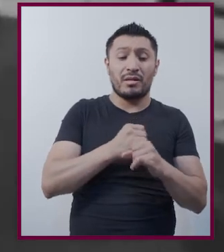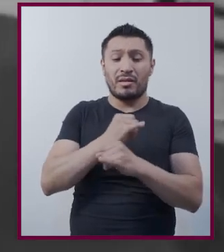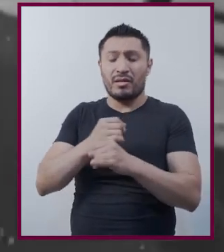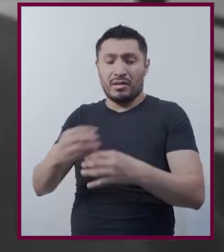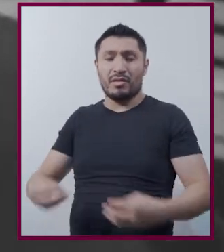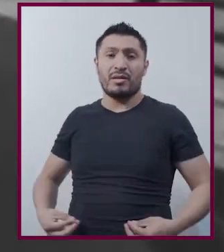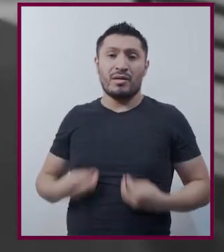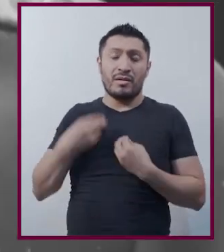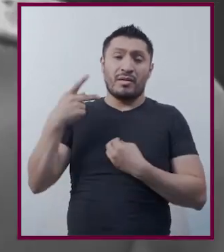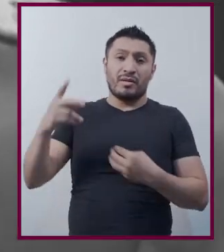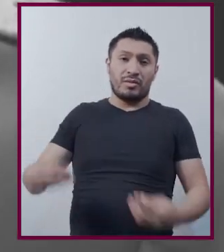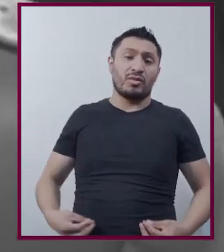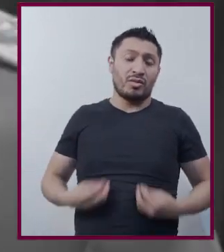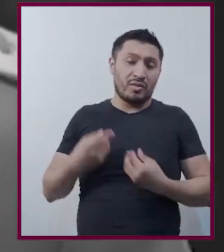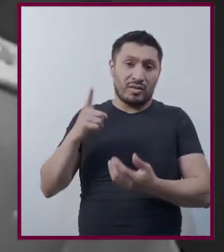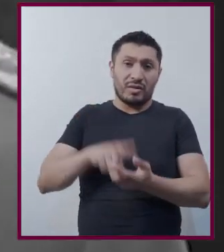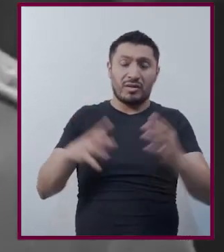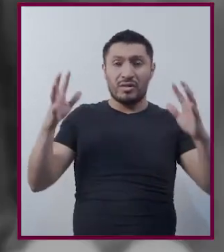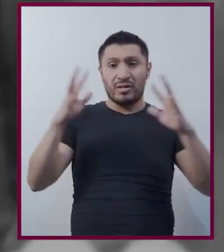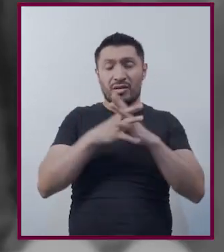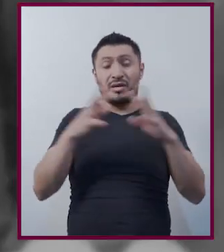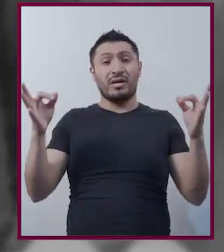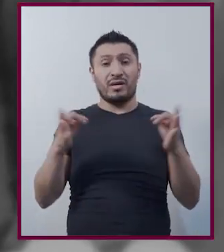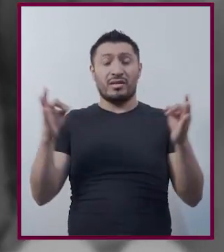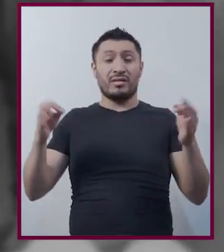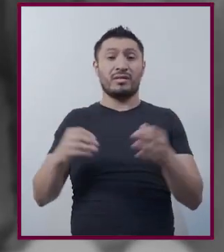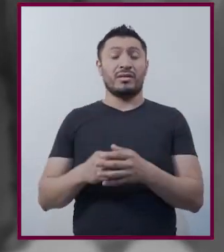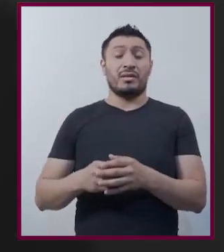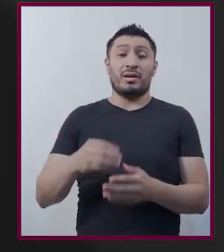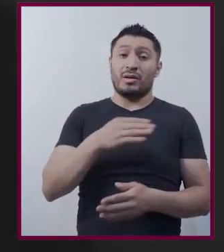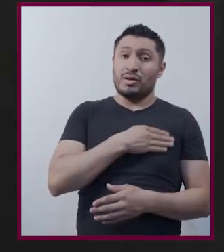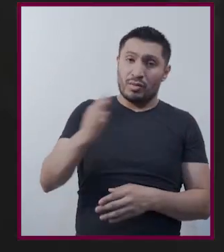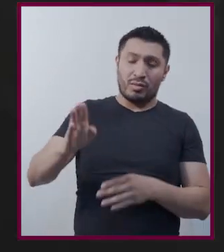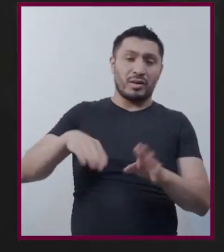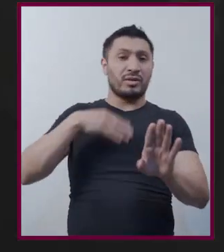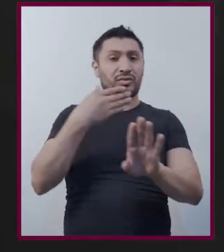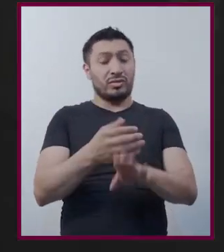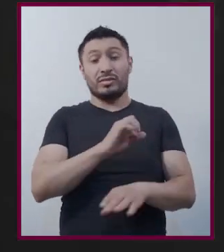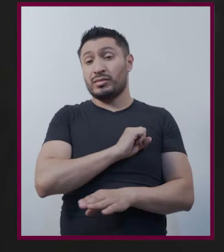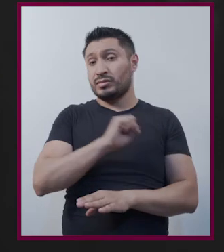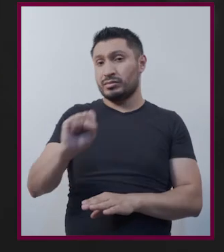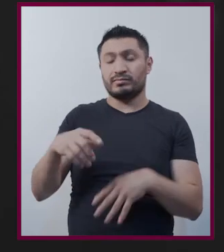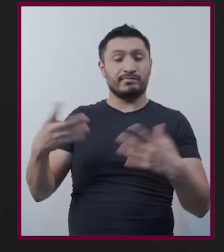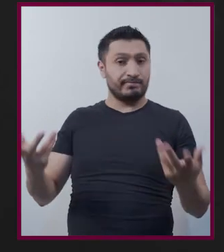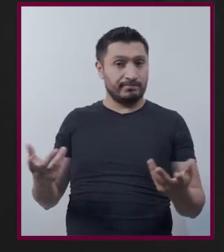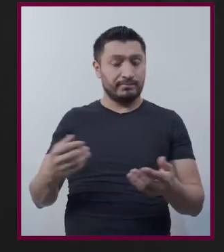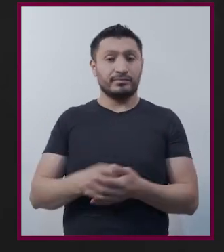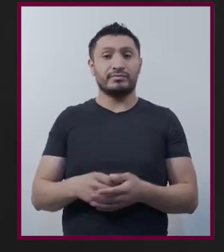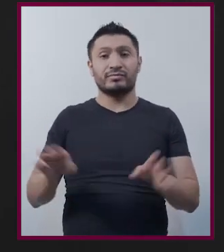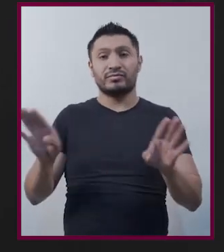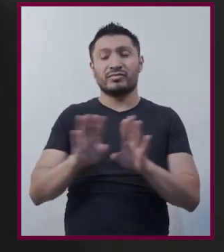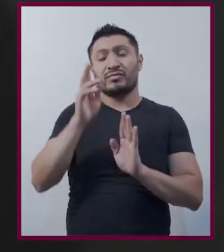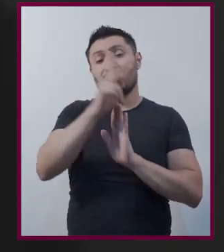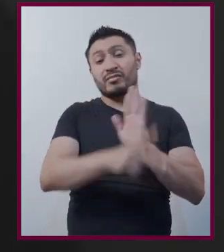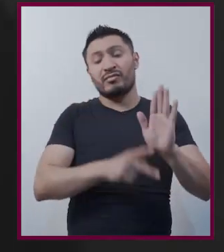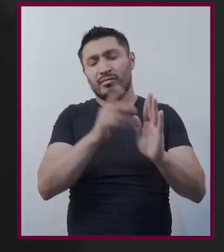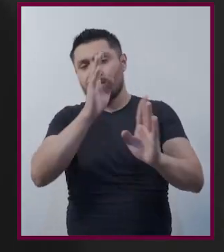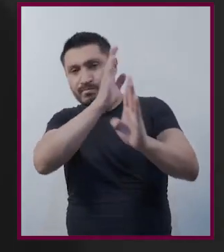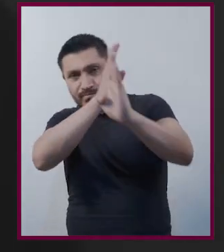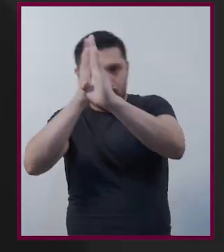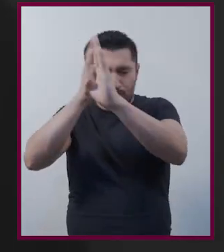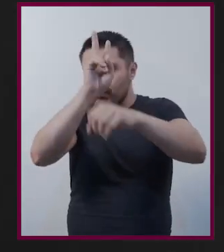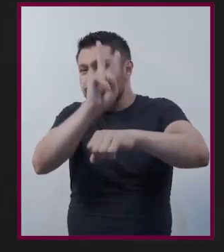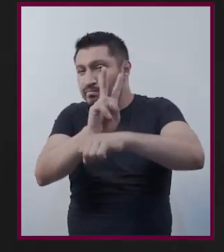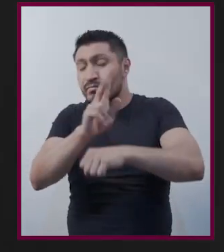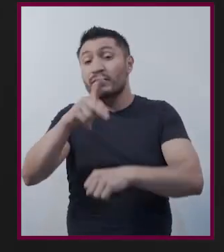su vida inmerso en la Guerra Fría. Los buenos contra los malos, como en las películas de espías, pero el mundo